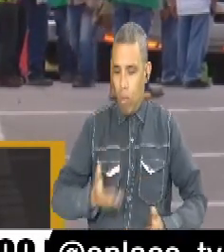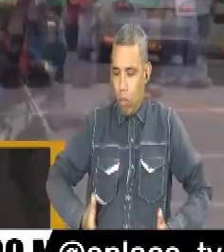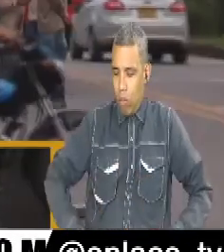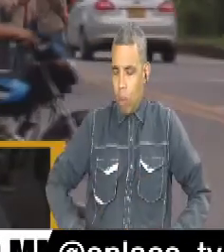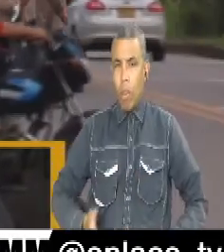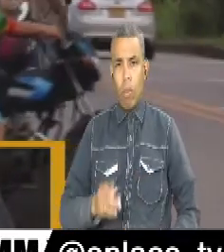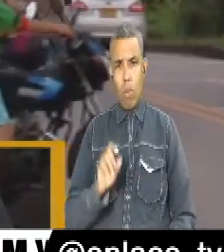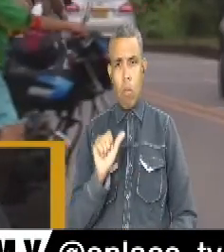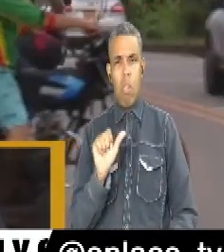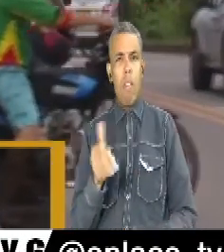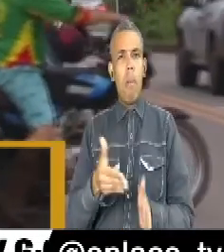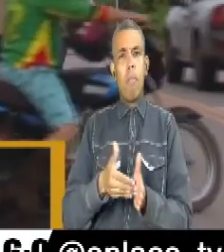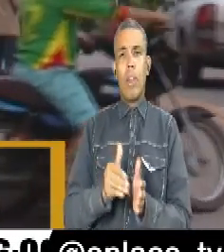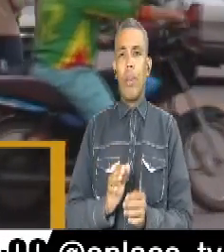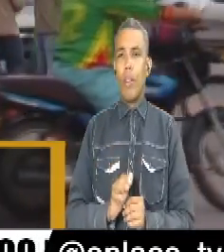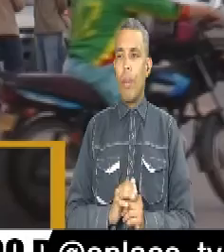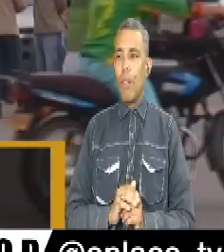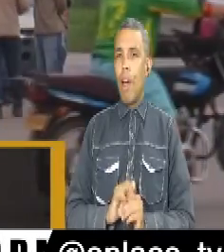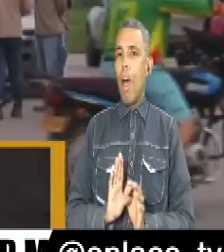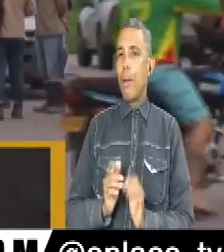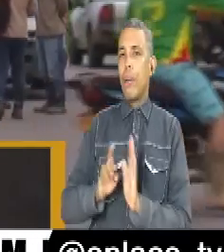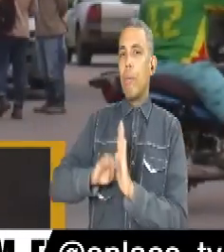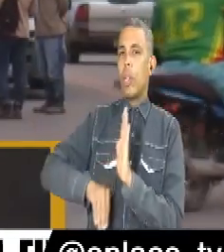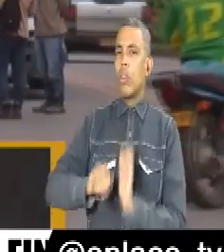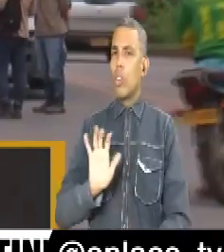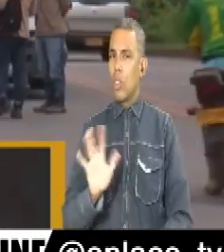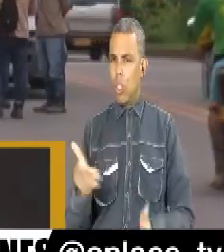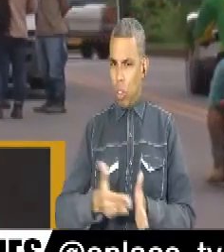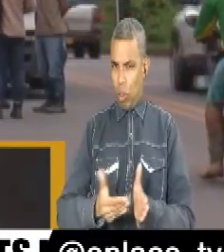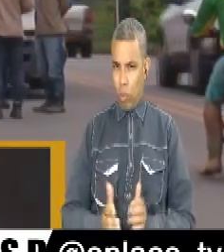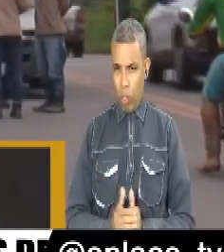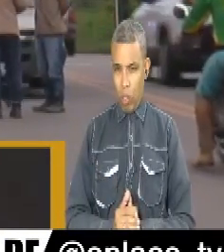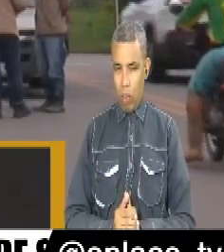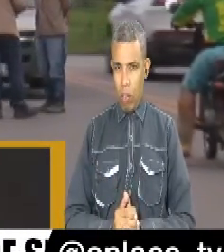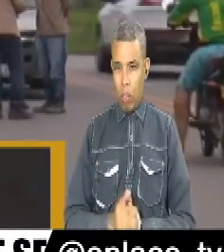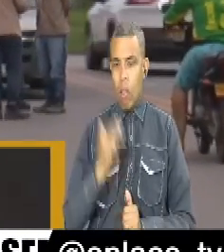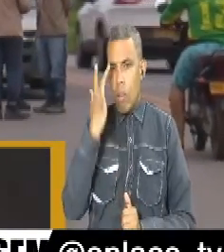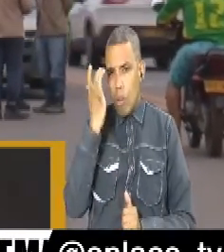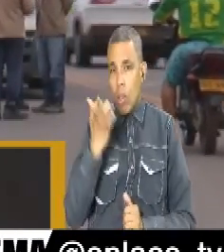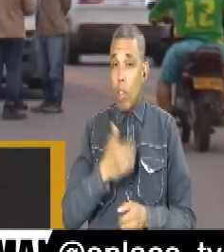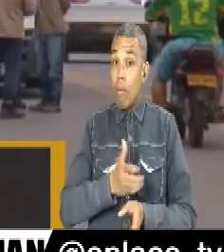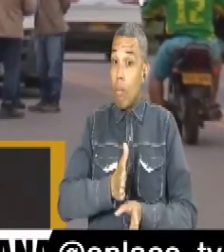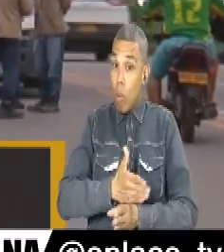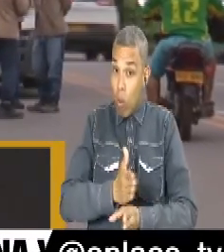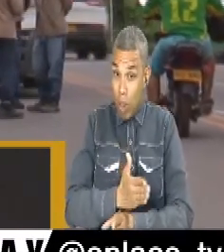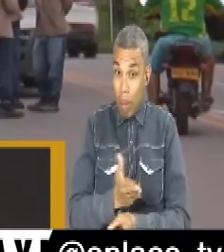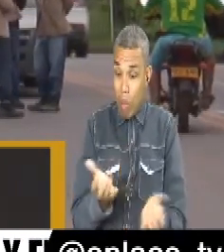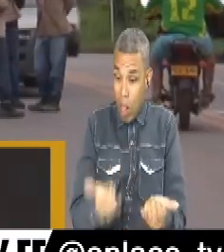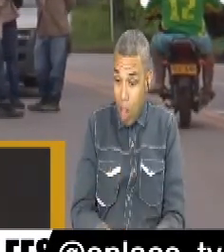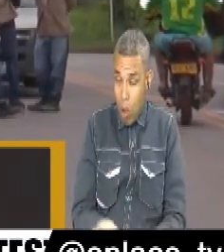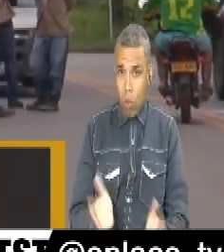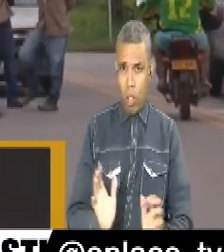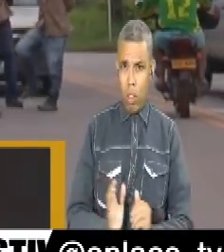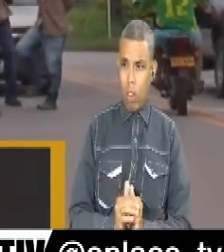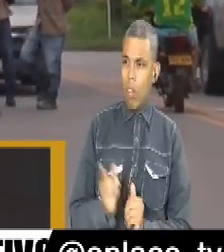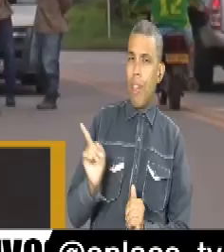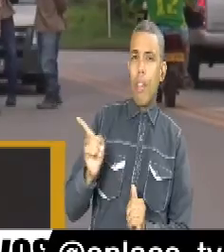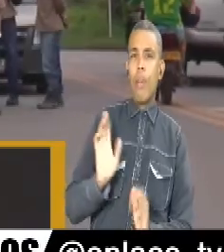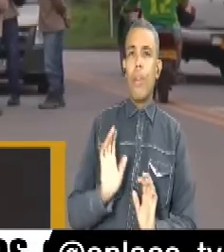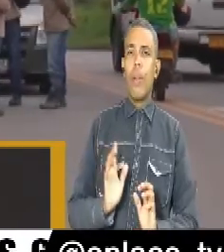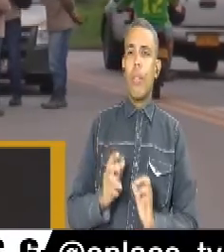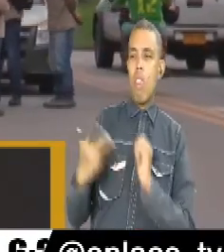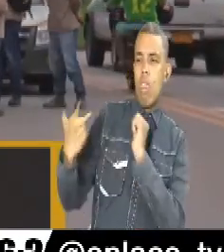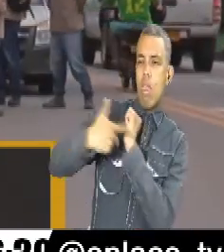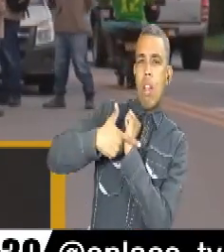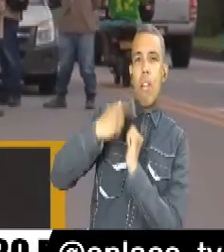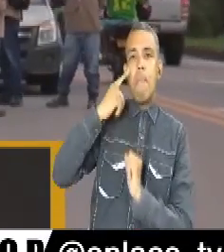démosle 5. Juegan con el problema que tenemos de Barranca, entonces no es justo.